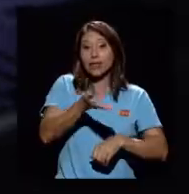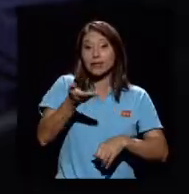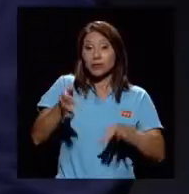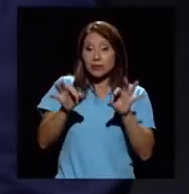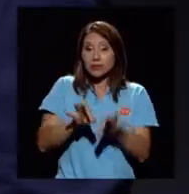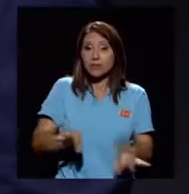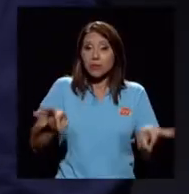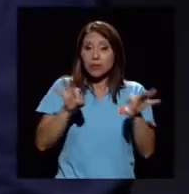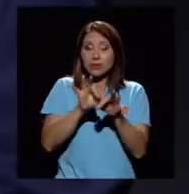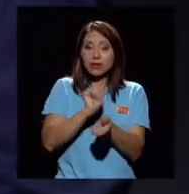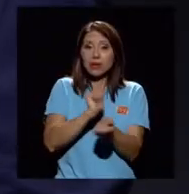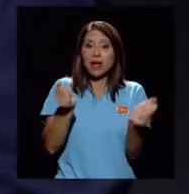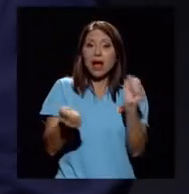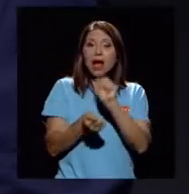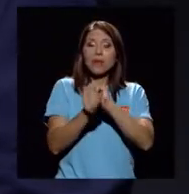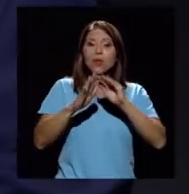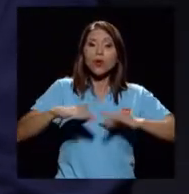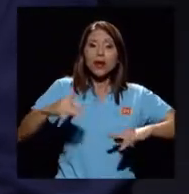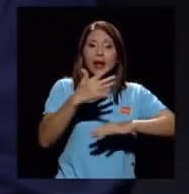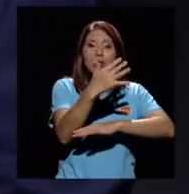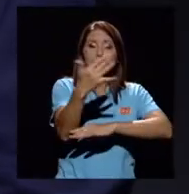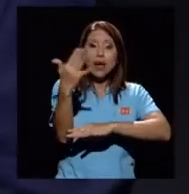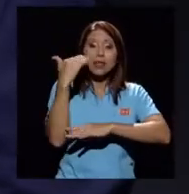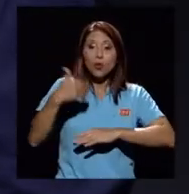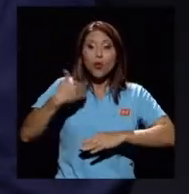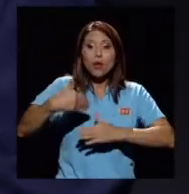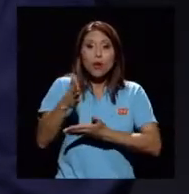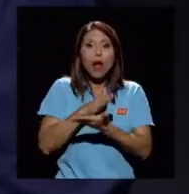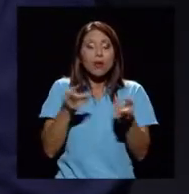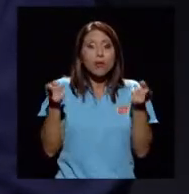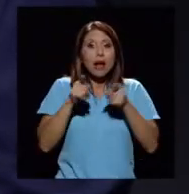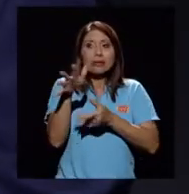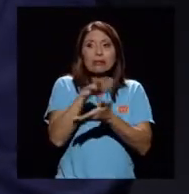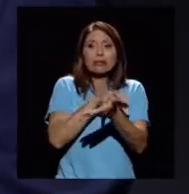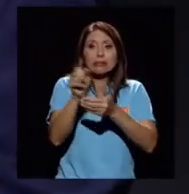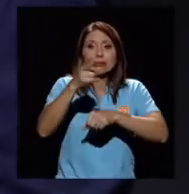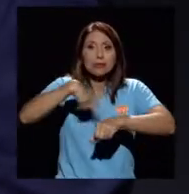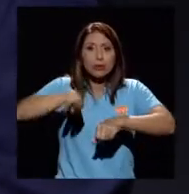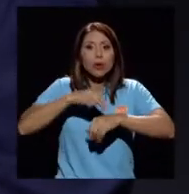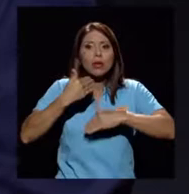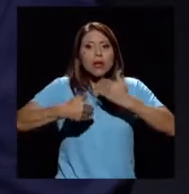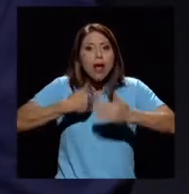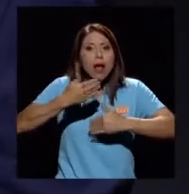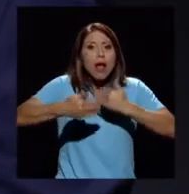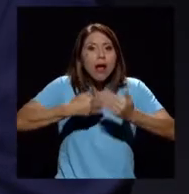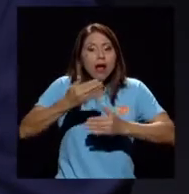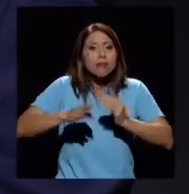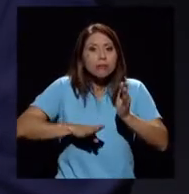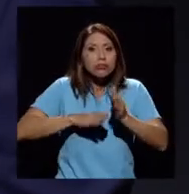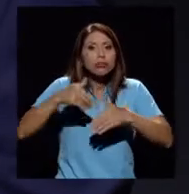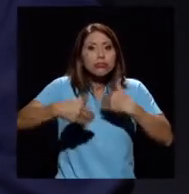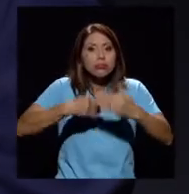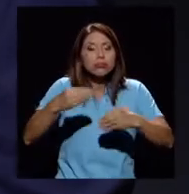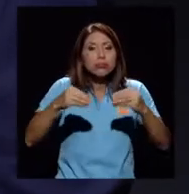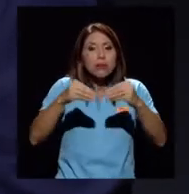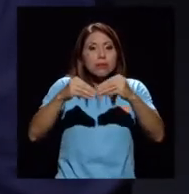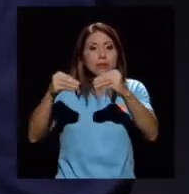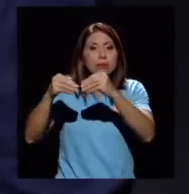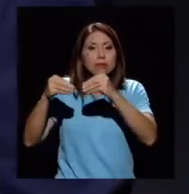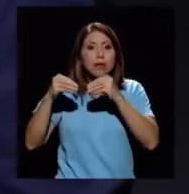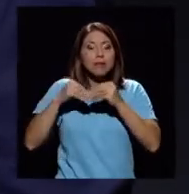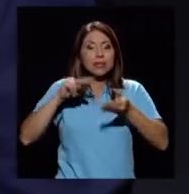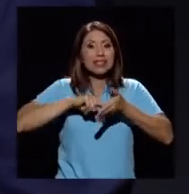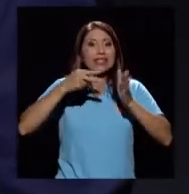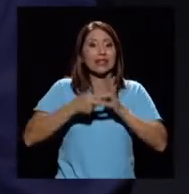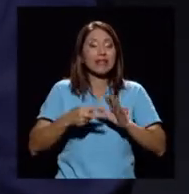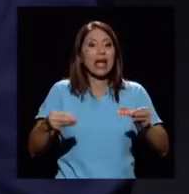que los eventos extremos van a aumentar, ¿verdad? Entonces eso significa que va a haber más precipitación y el rol que pueden